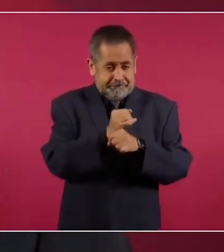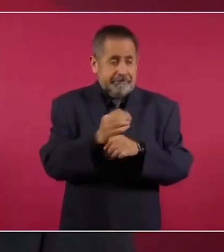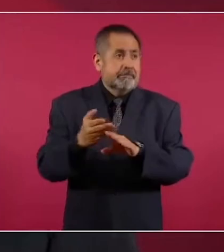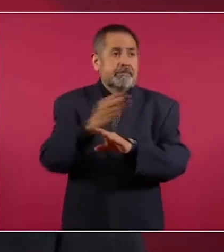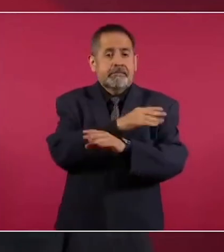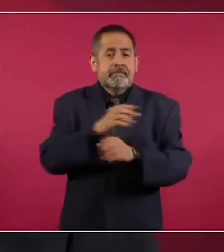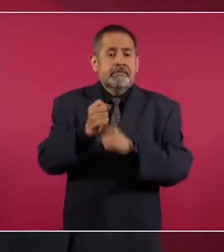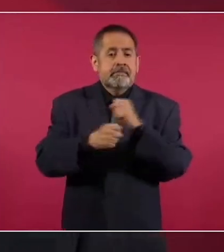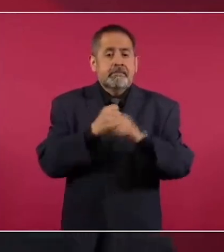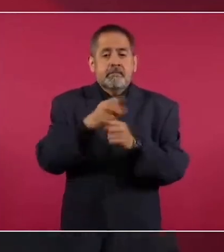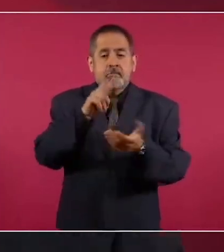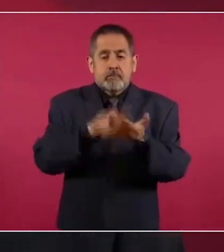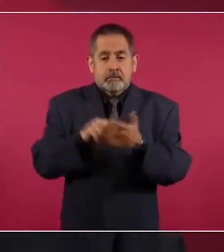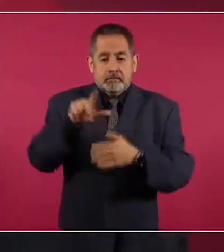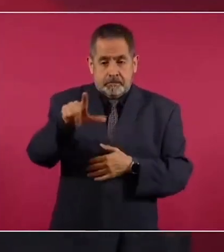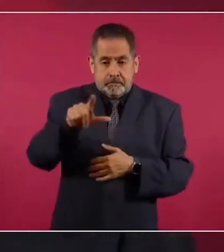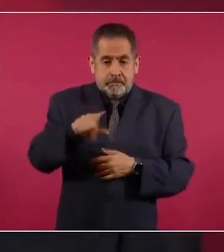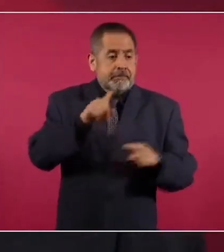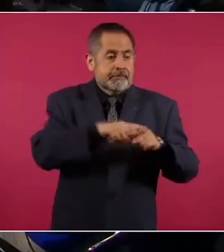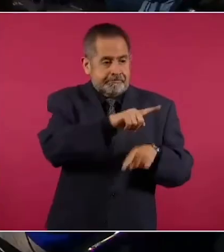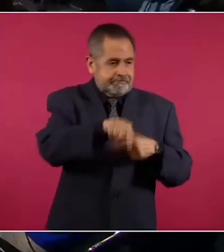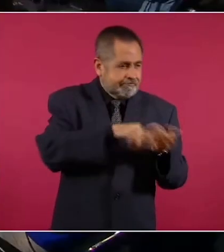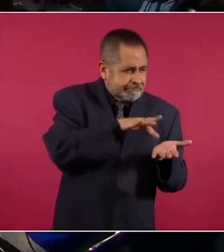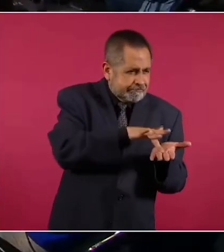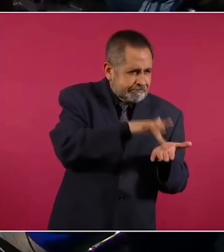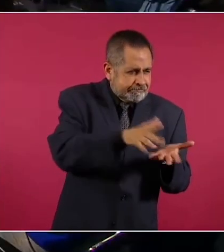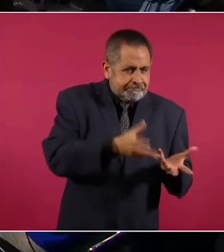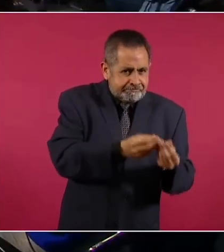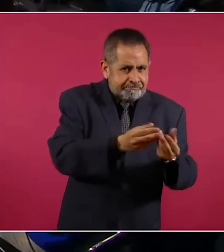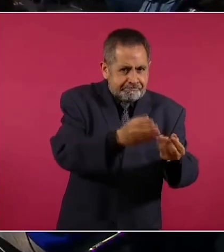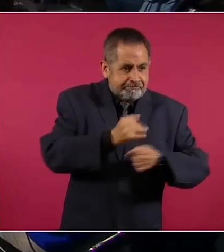17, apoyada por ustedes,